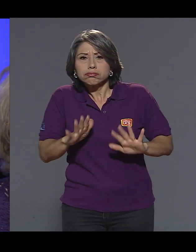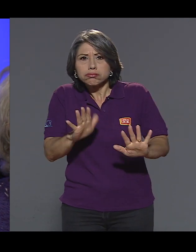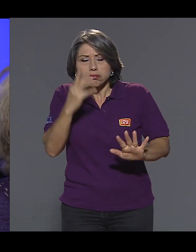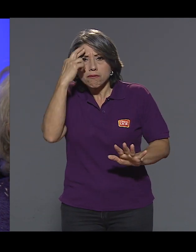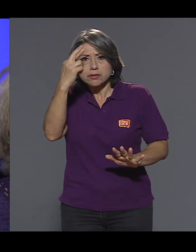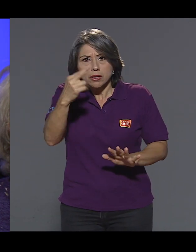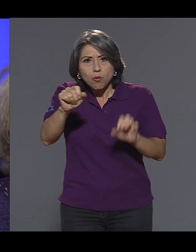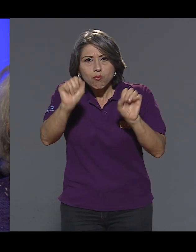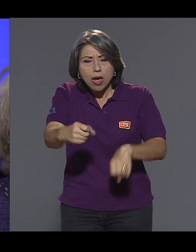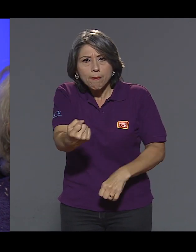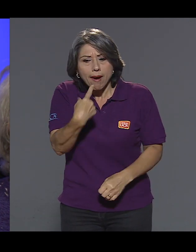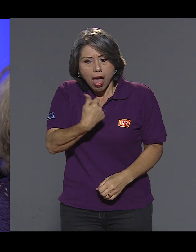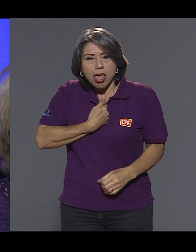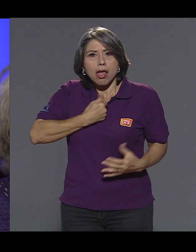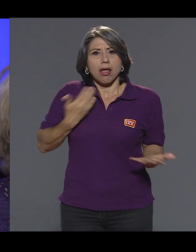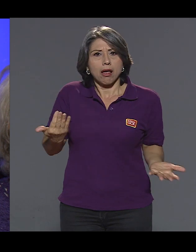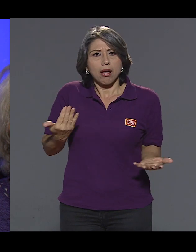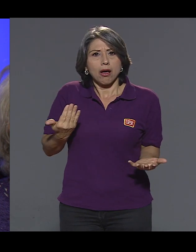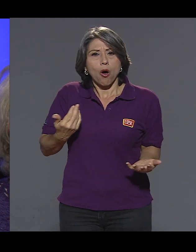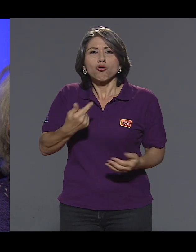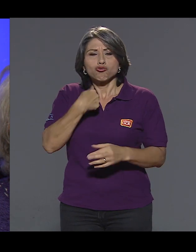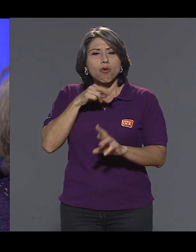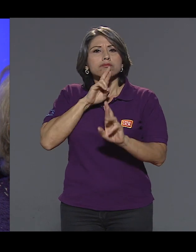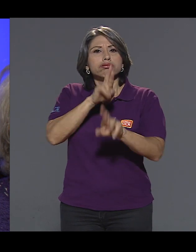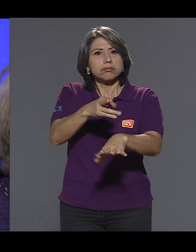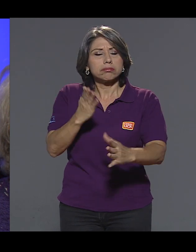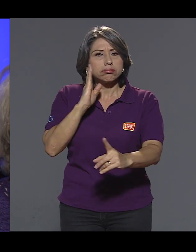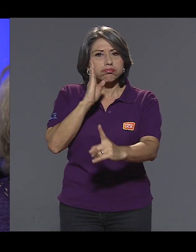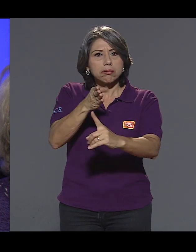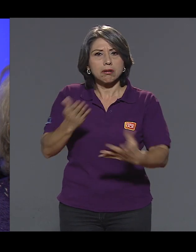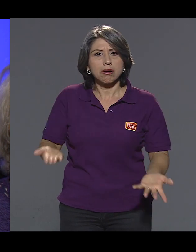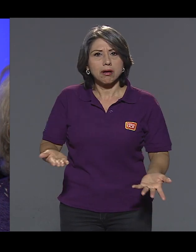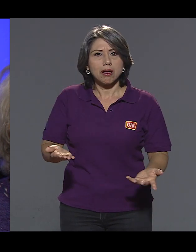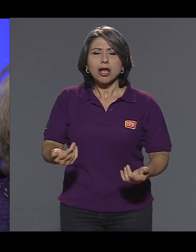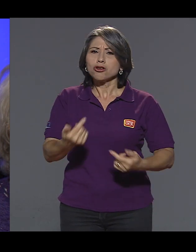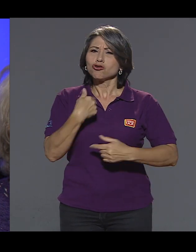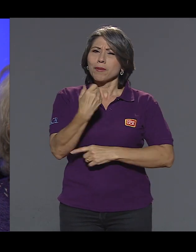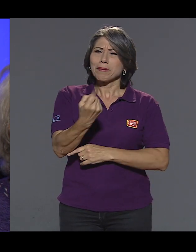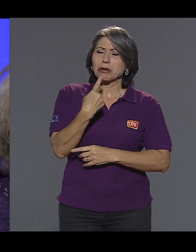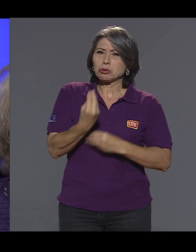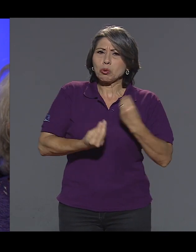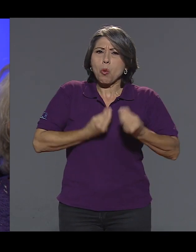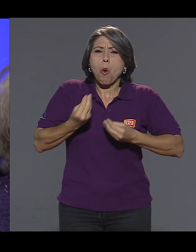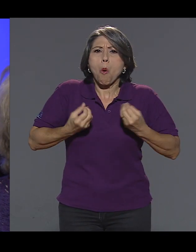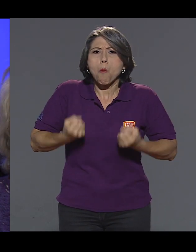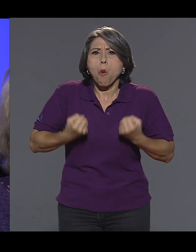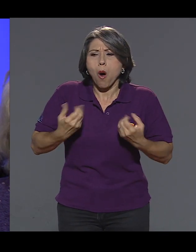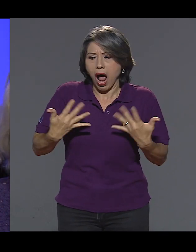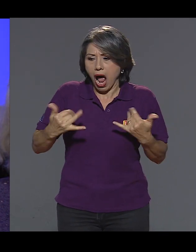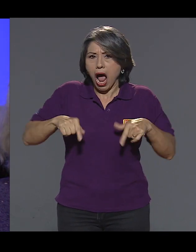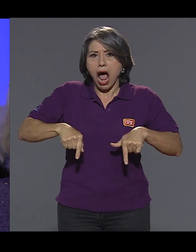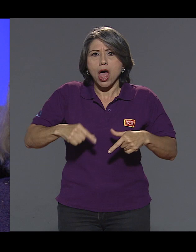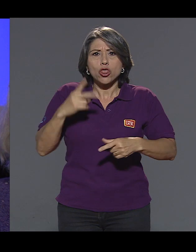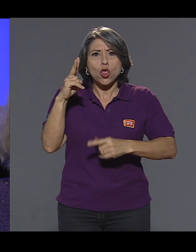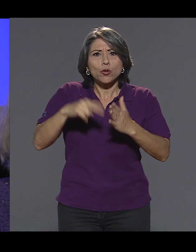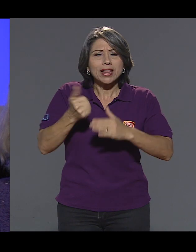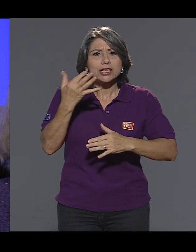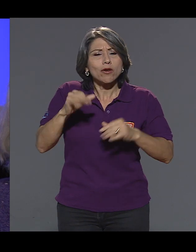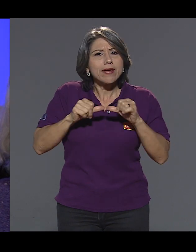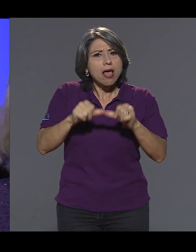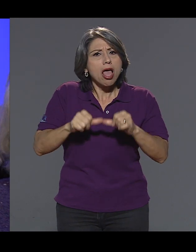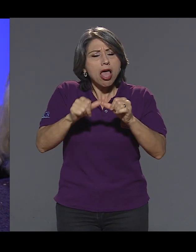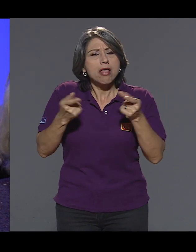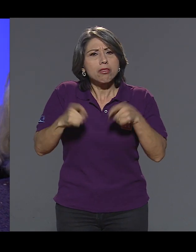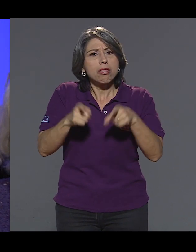me puede preguntar a mí o contesto yo directamente. Y ahí es donde yo me pregunto, ¿cómo es posible que en 2019 sigan sucediendo estas